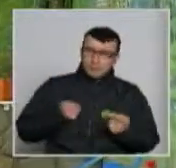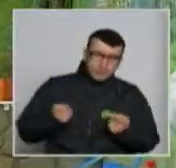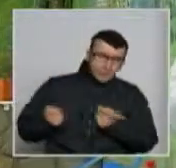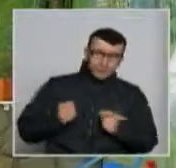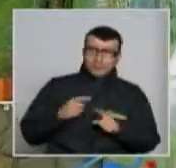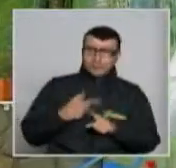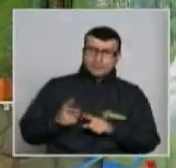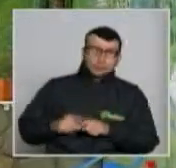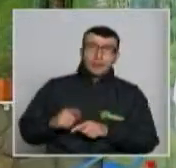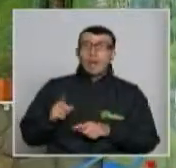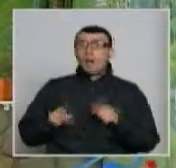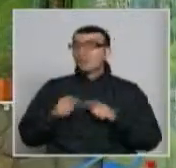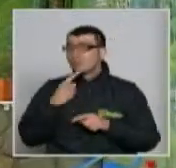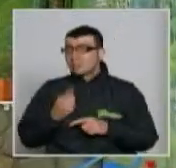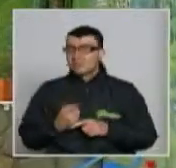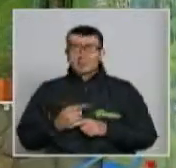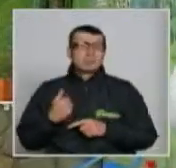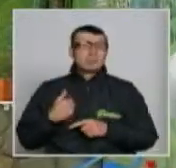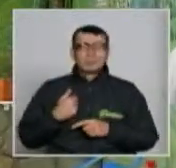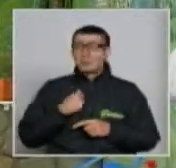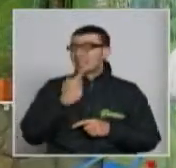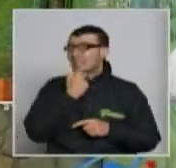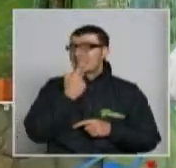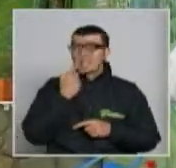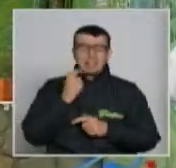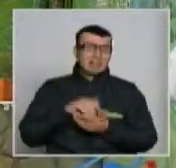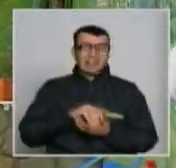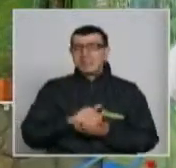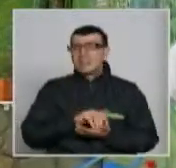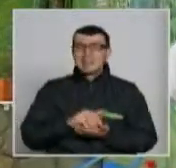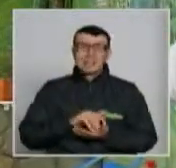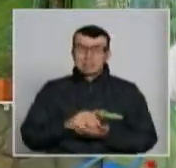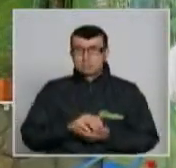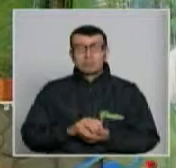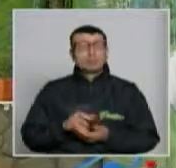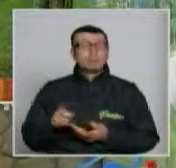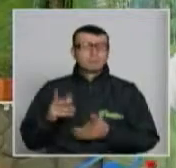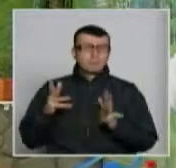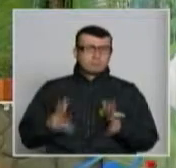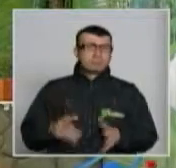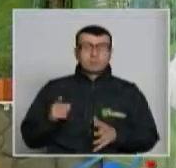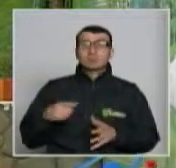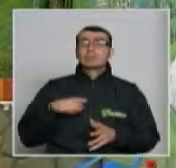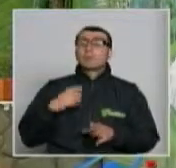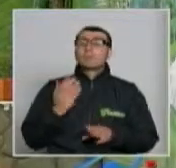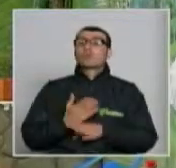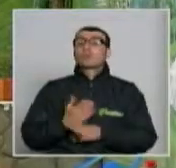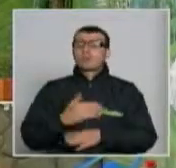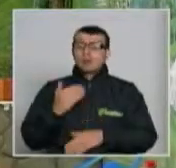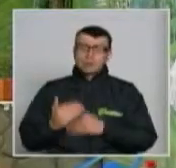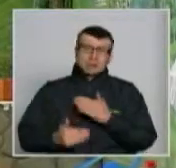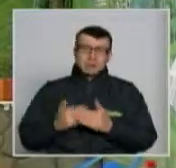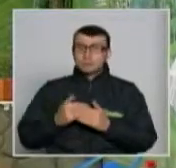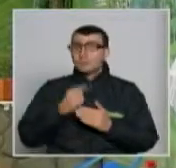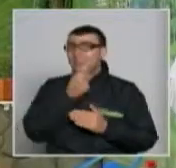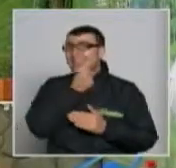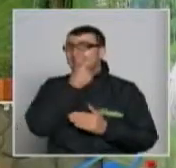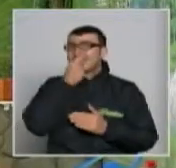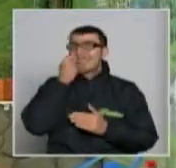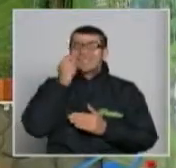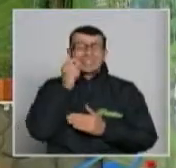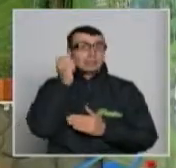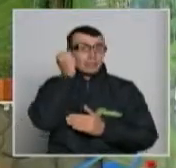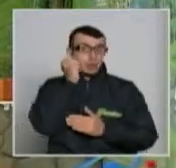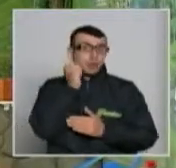gente dice, se me aflojan los dientes. Y uno va a ver y tiene un proceso inflamatorio infeccioso en las encías.